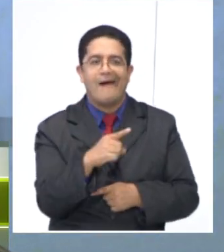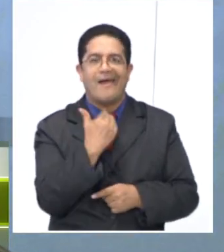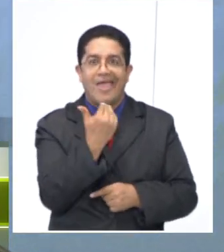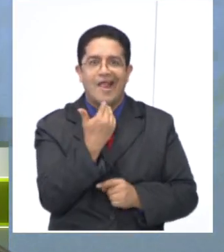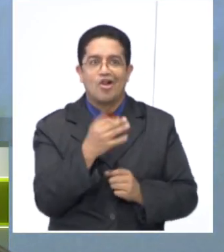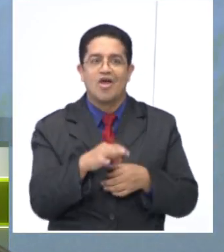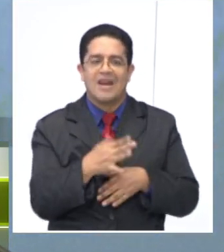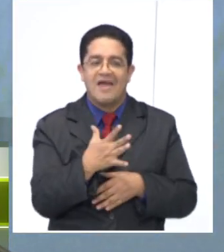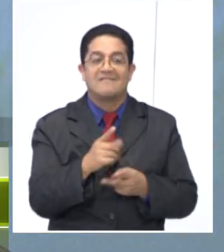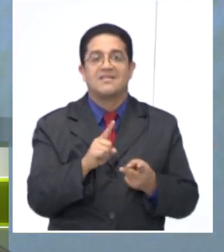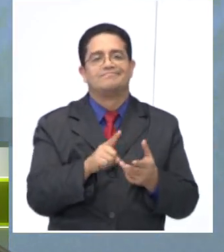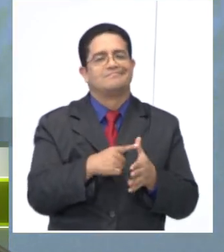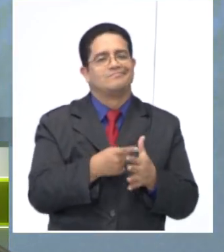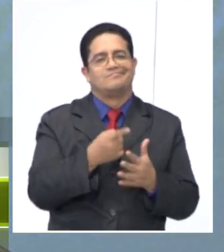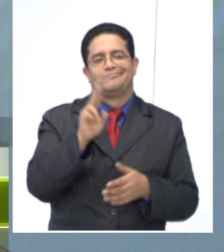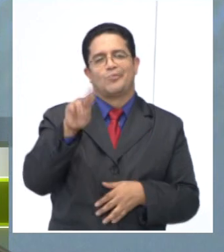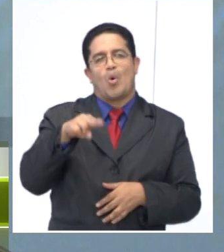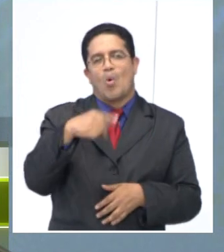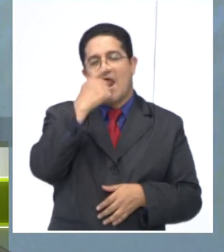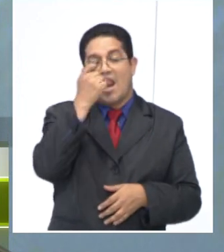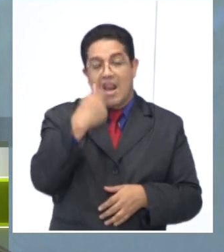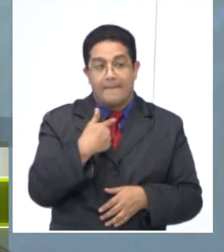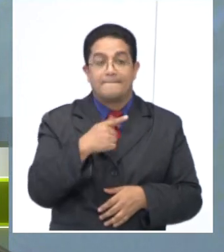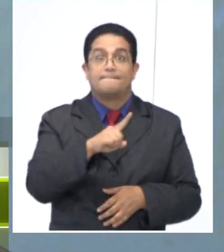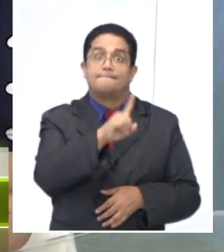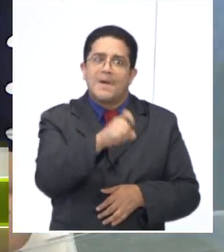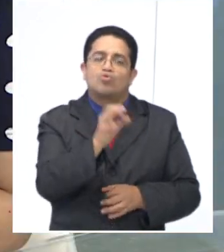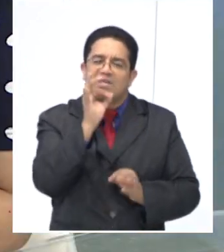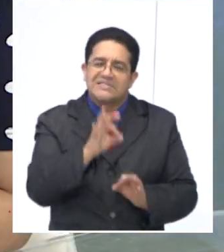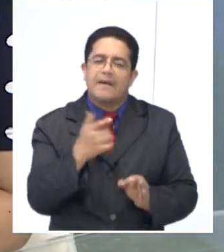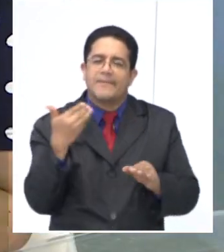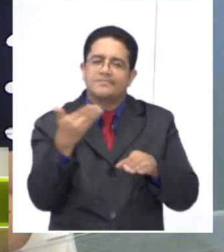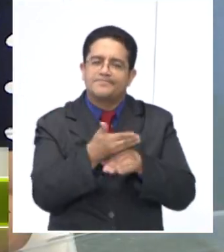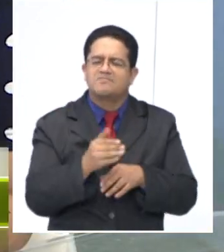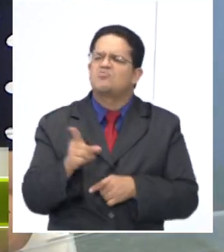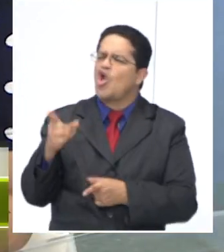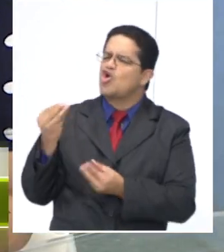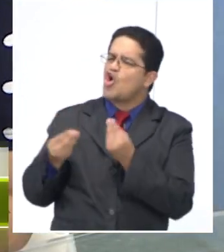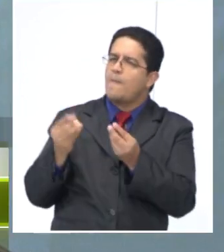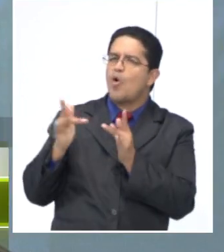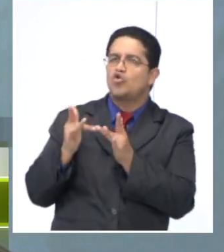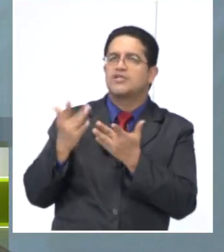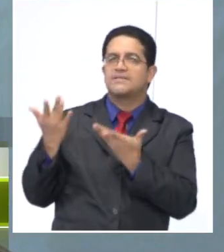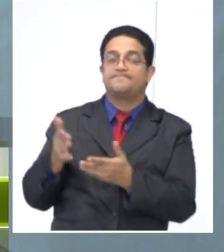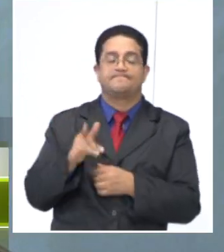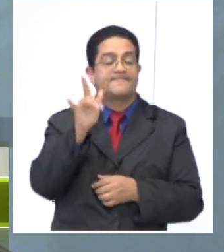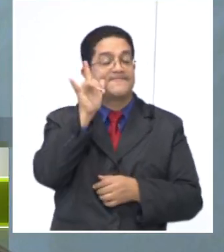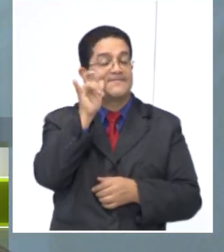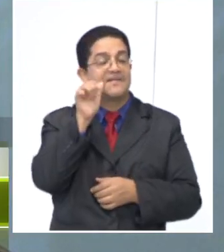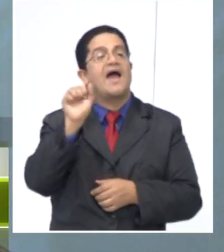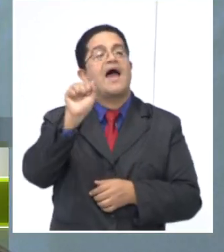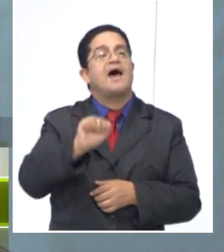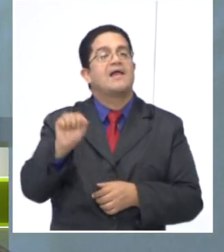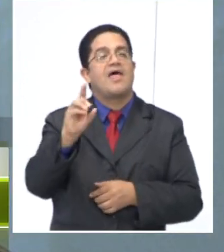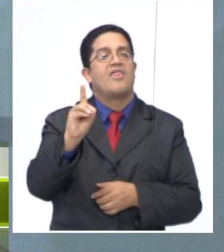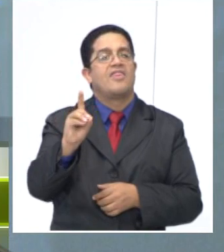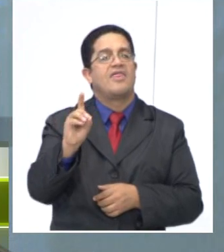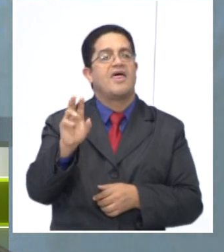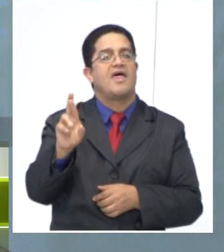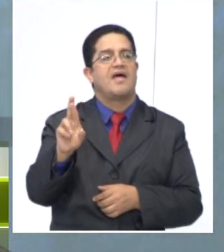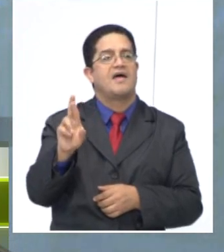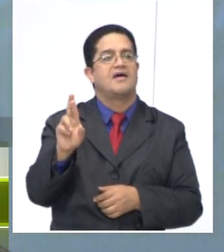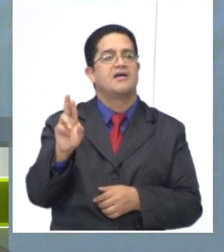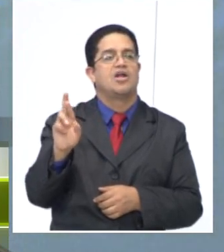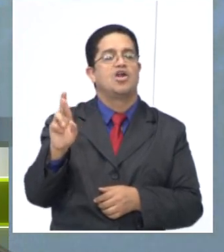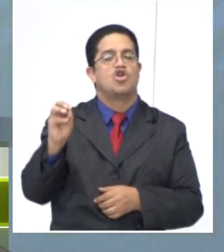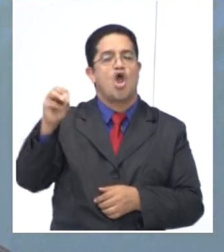nunca subestimar ningún síntoma, siempre preguntar y acudir. Por supuesto, doctor. ¿Y cómo lo podemos contactar? A través de Instagram, en @el_Dr.Ron, ahí voy a